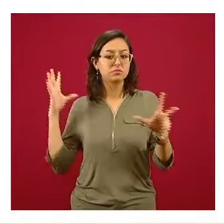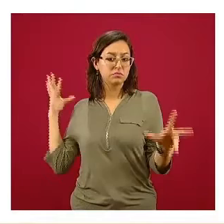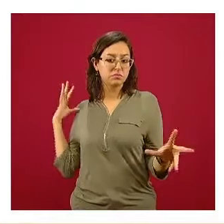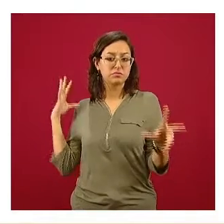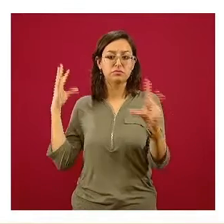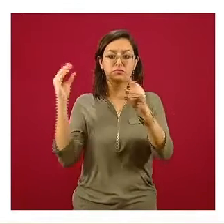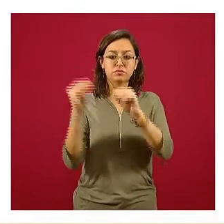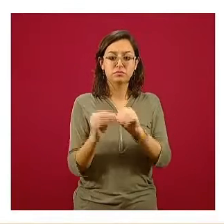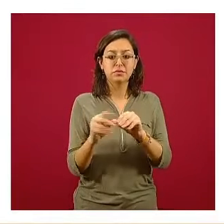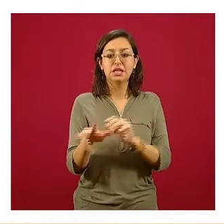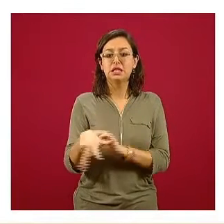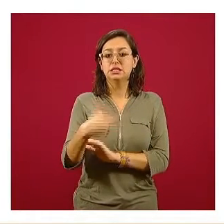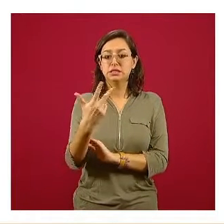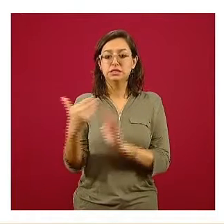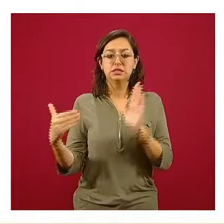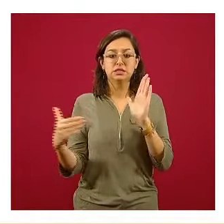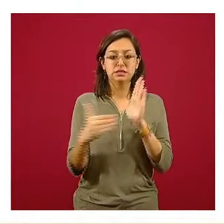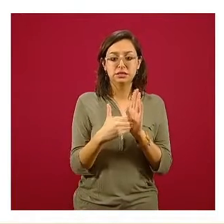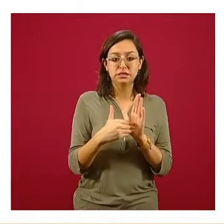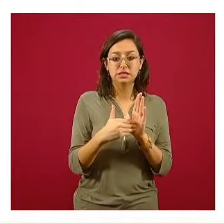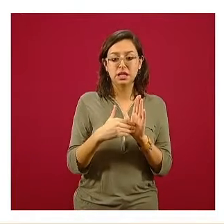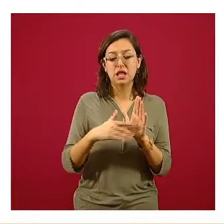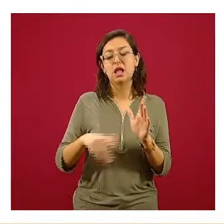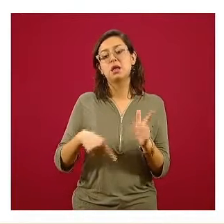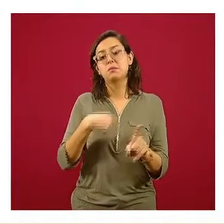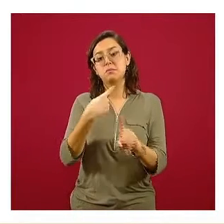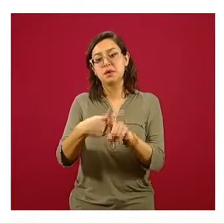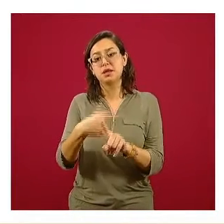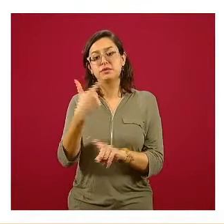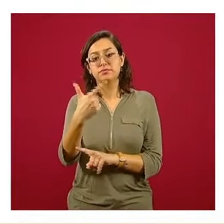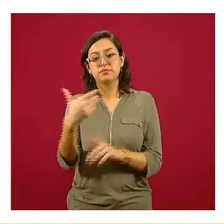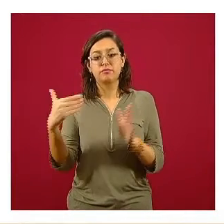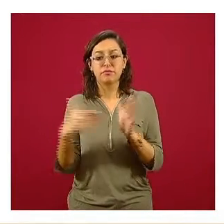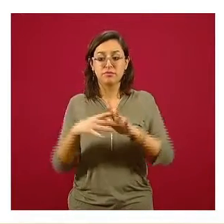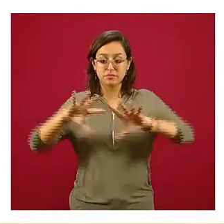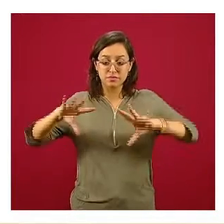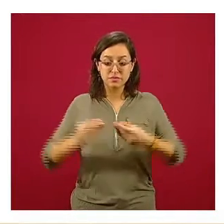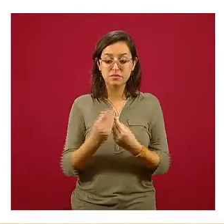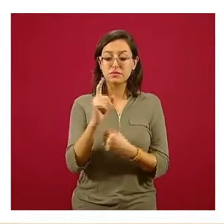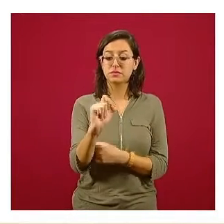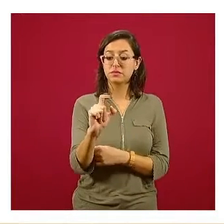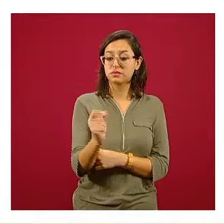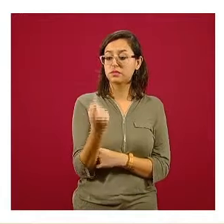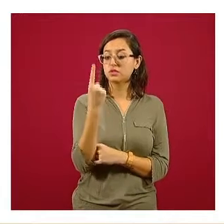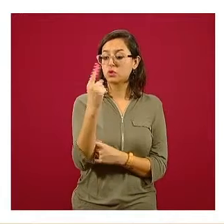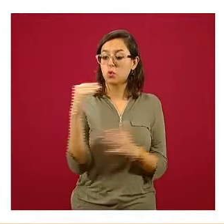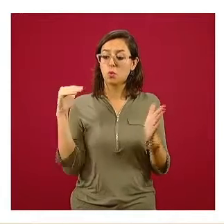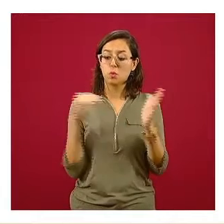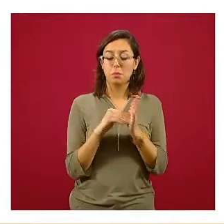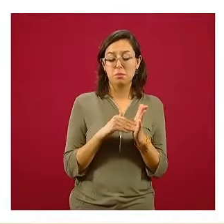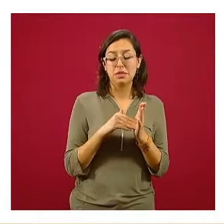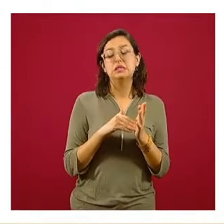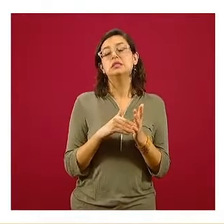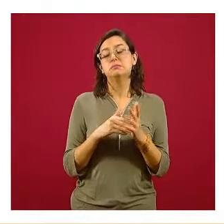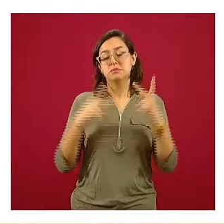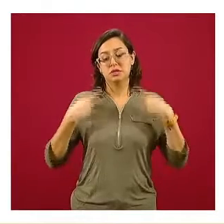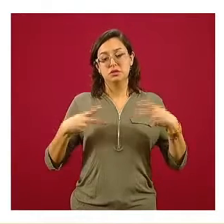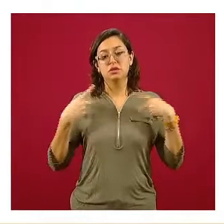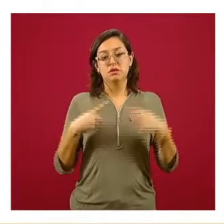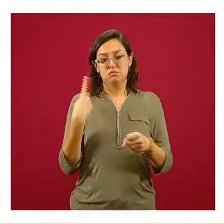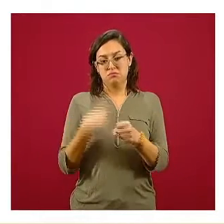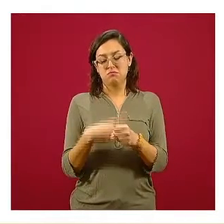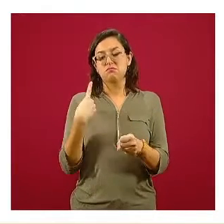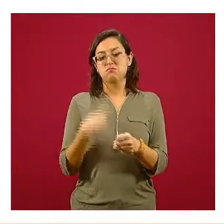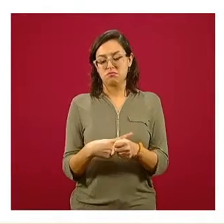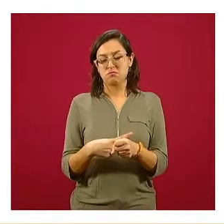acumulados, 13.000 más 7.800, esto es más de 21.000 casos que representa la mayoría de los casos